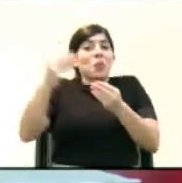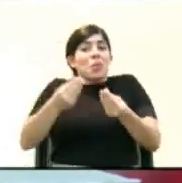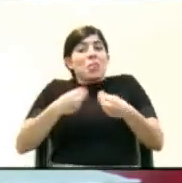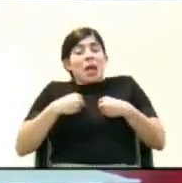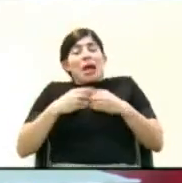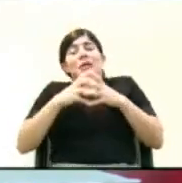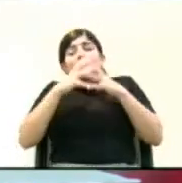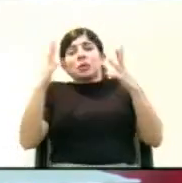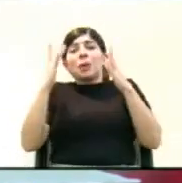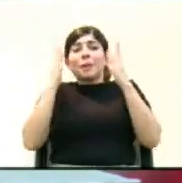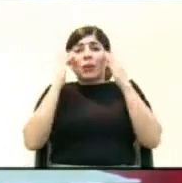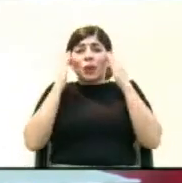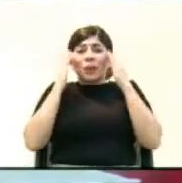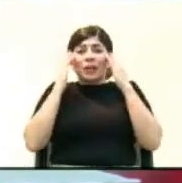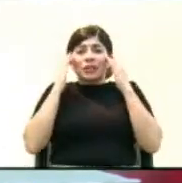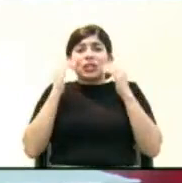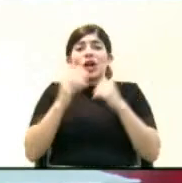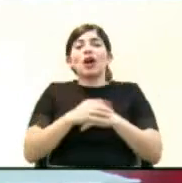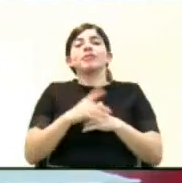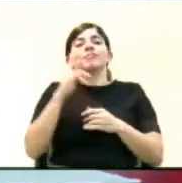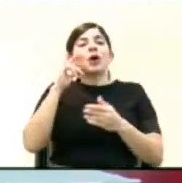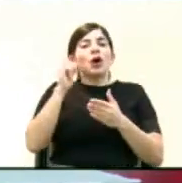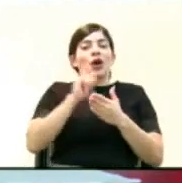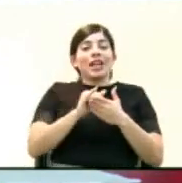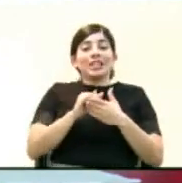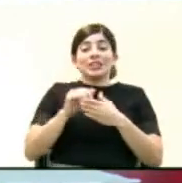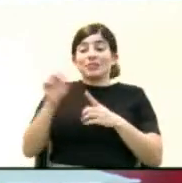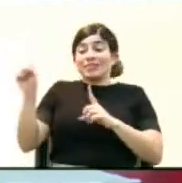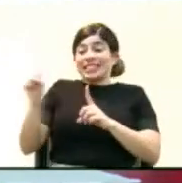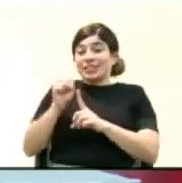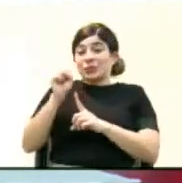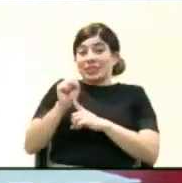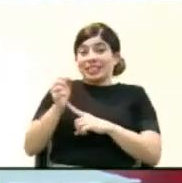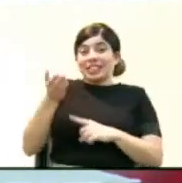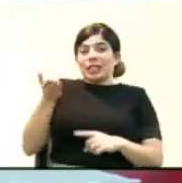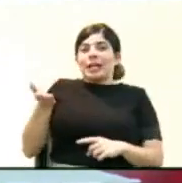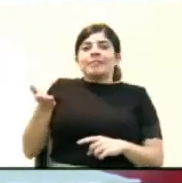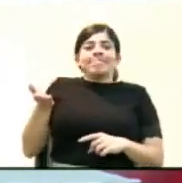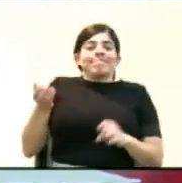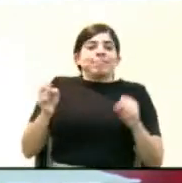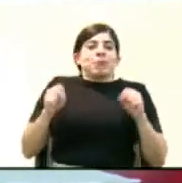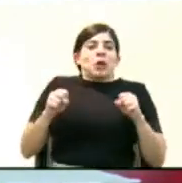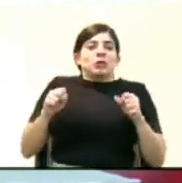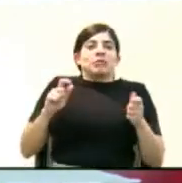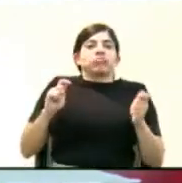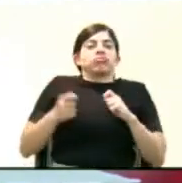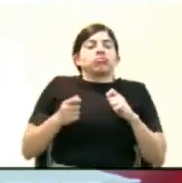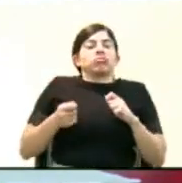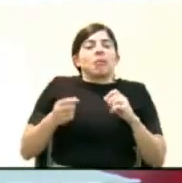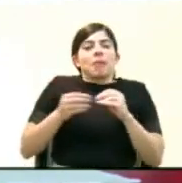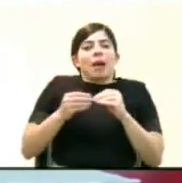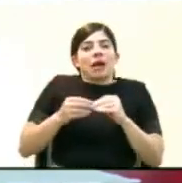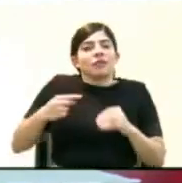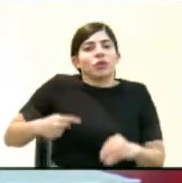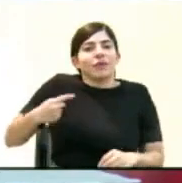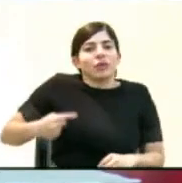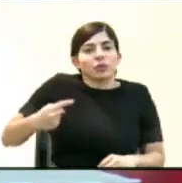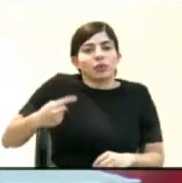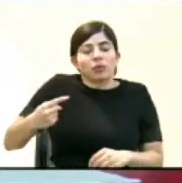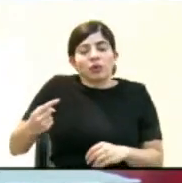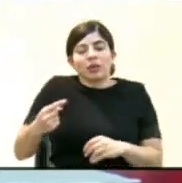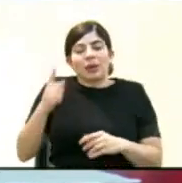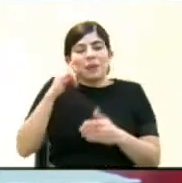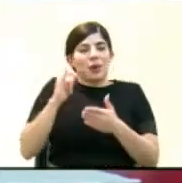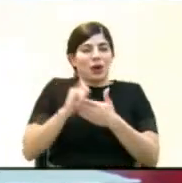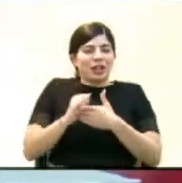es que estas situaciones se pueden volver más frecuentes y por eso es que